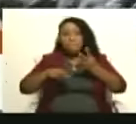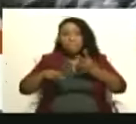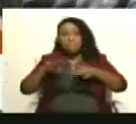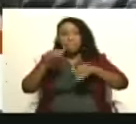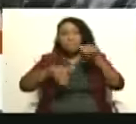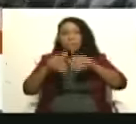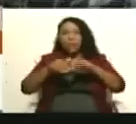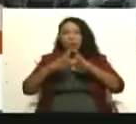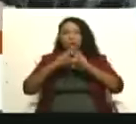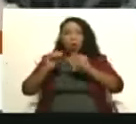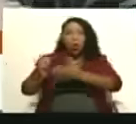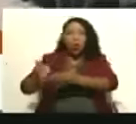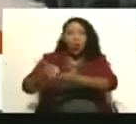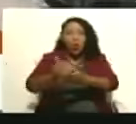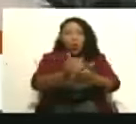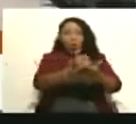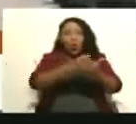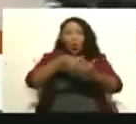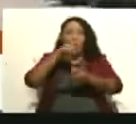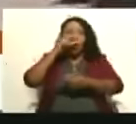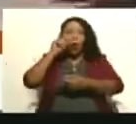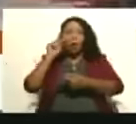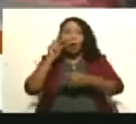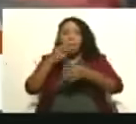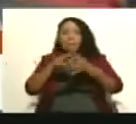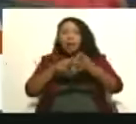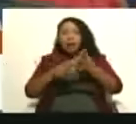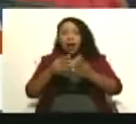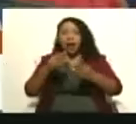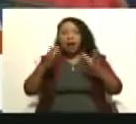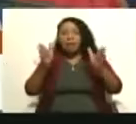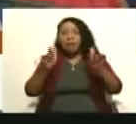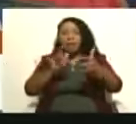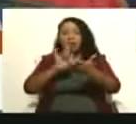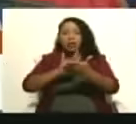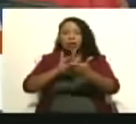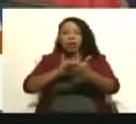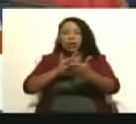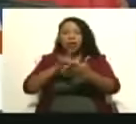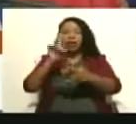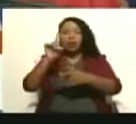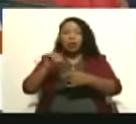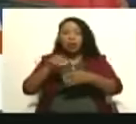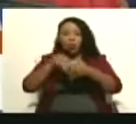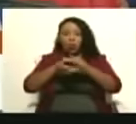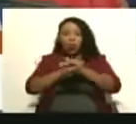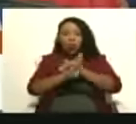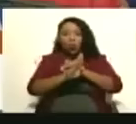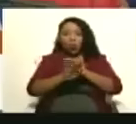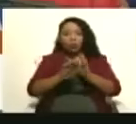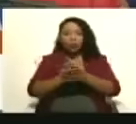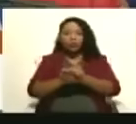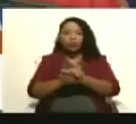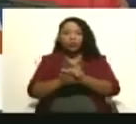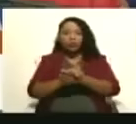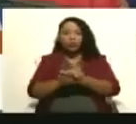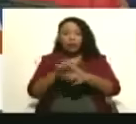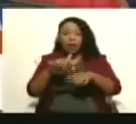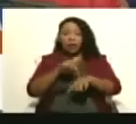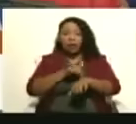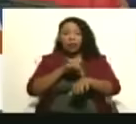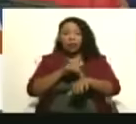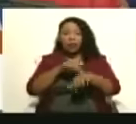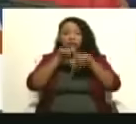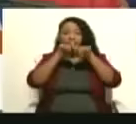no tecnológicos, hombres y equipos, una vez culminado el acto de escrutinio. A partir de este momento, mediante